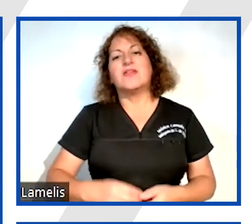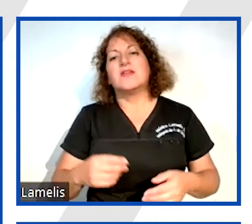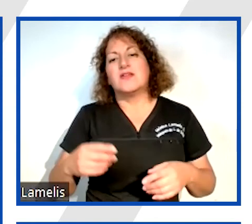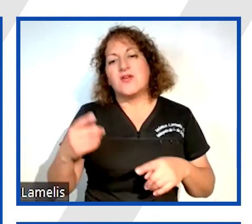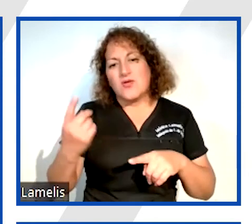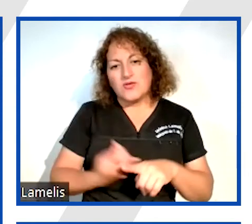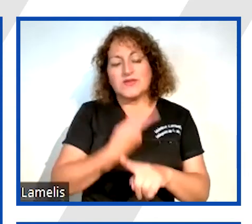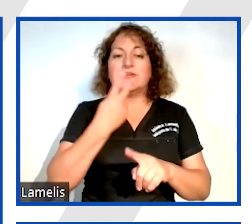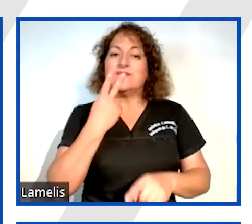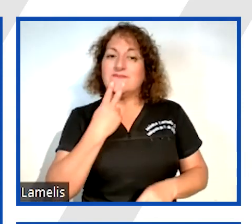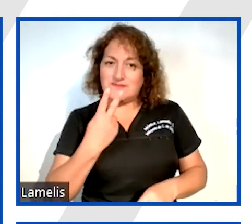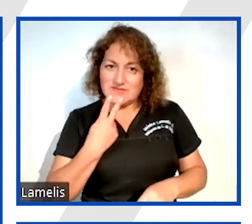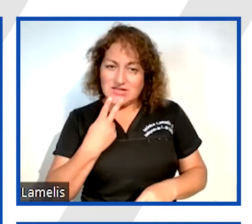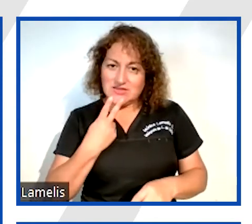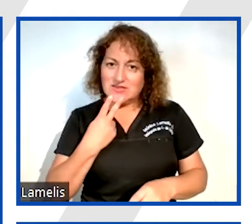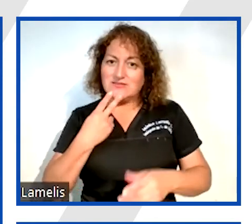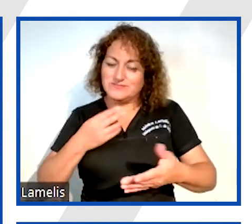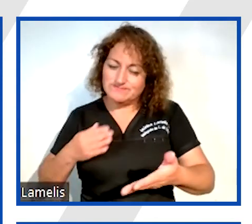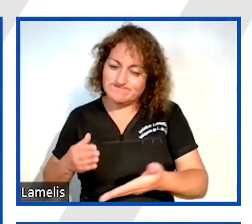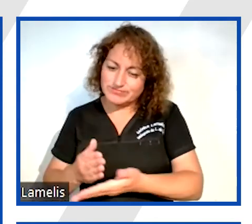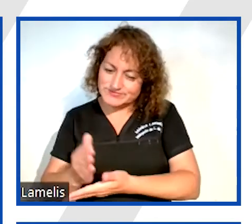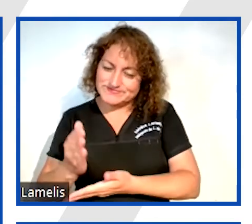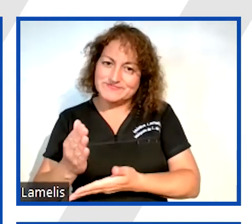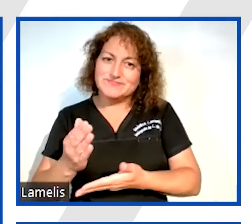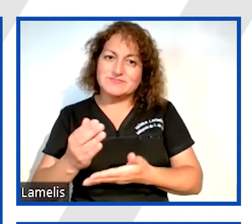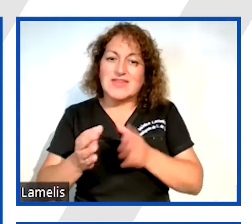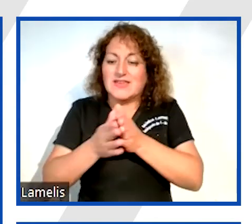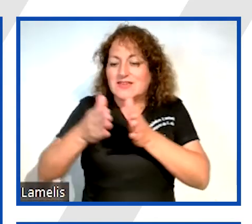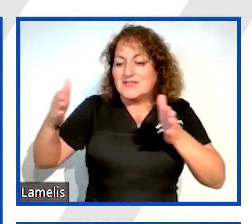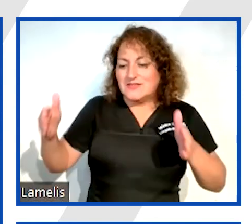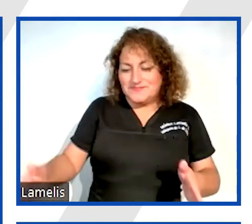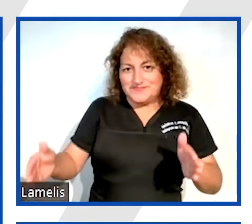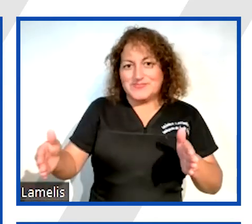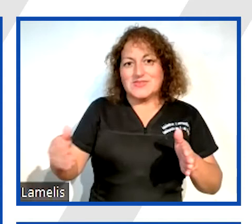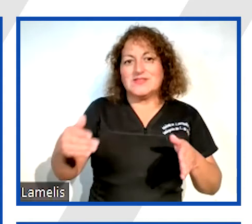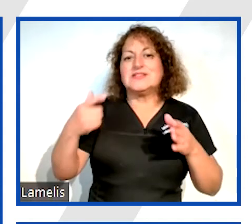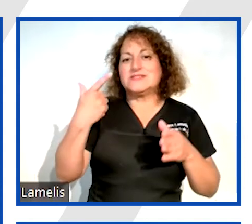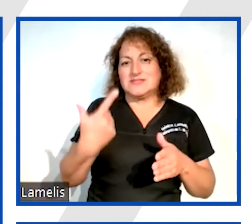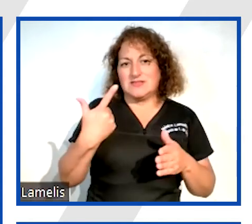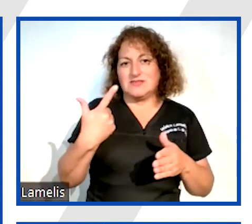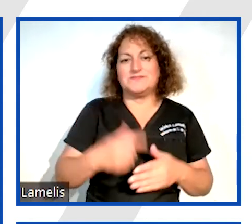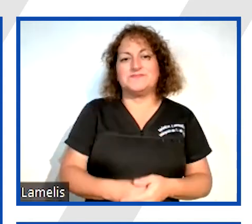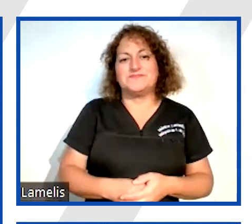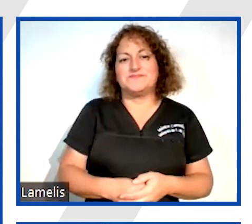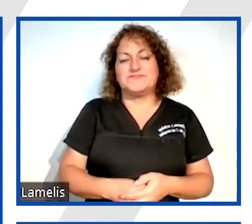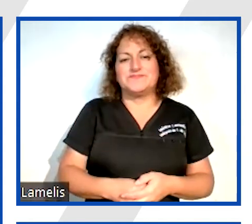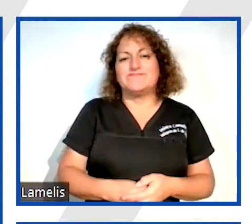hasta que llegamos a la séptima parte de la presentación y última que